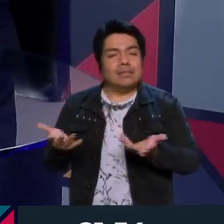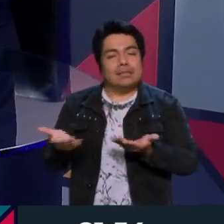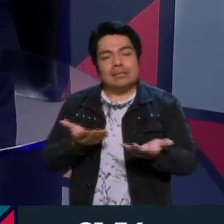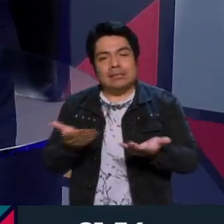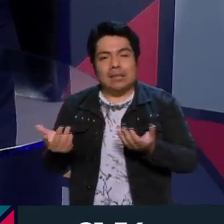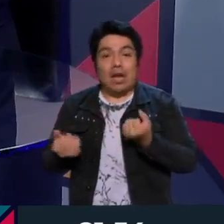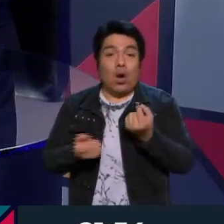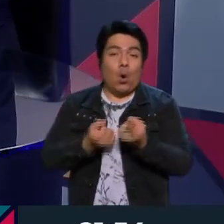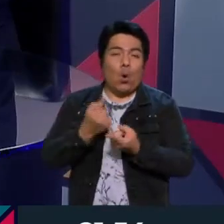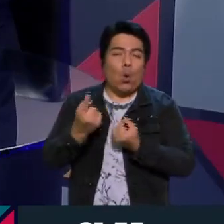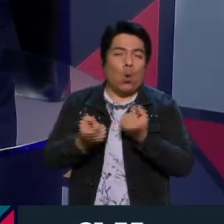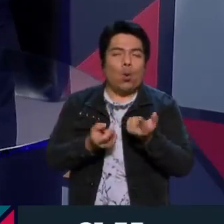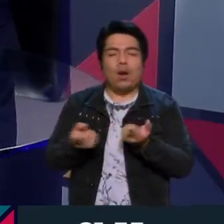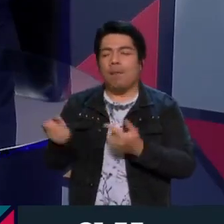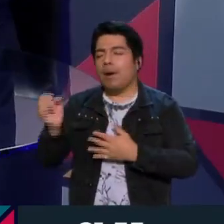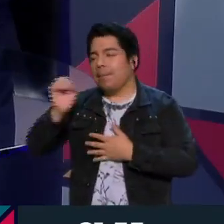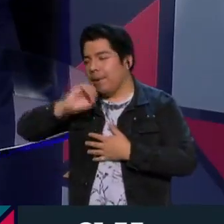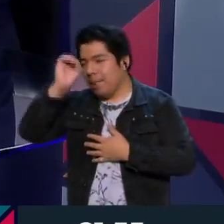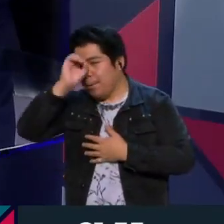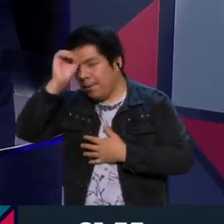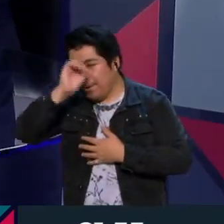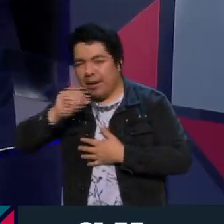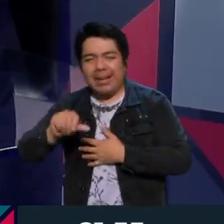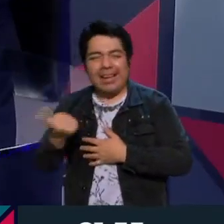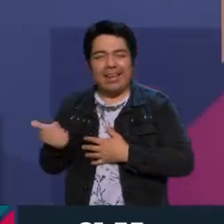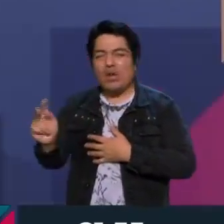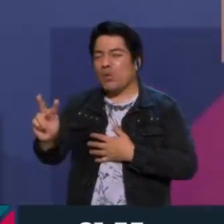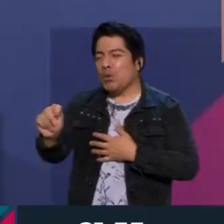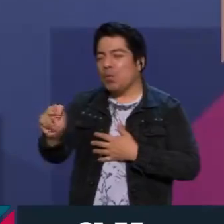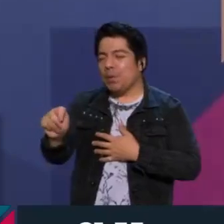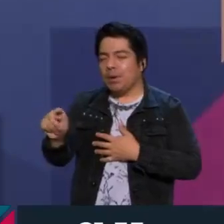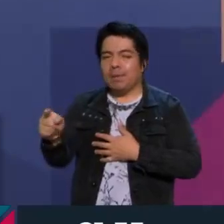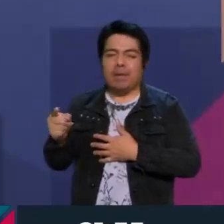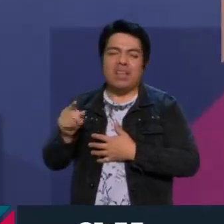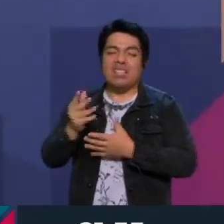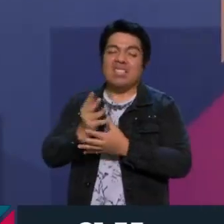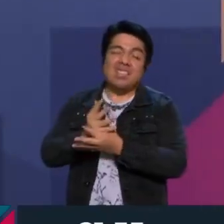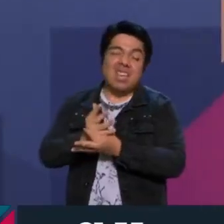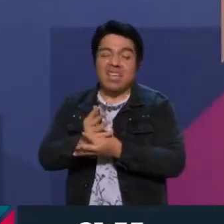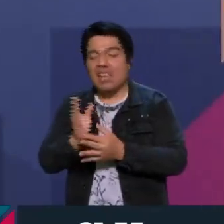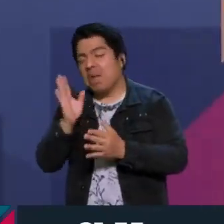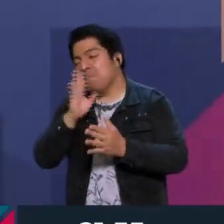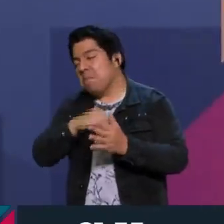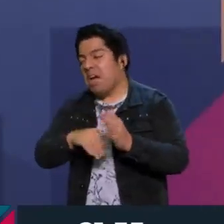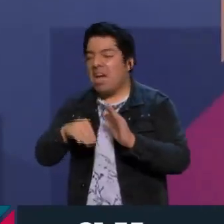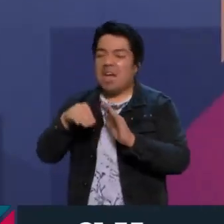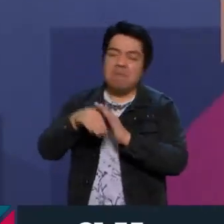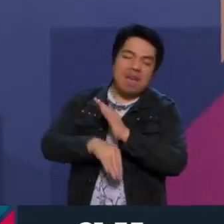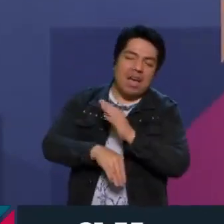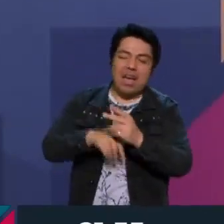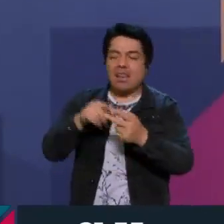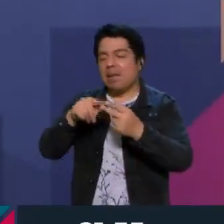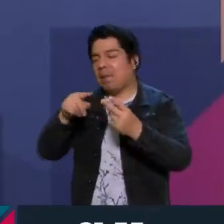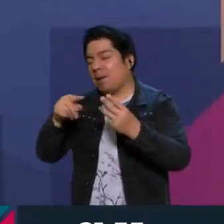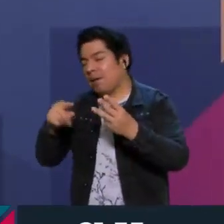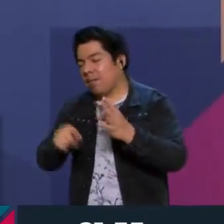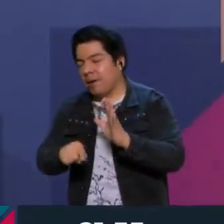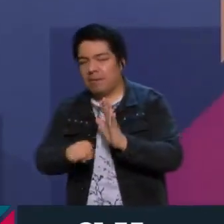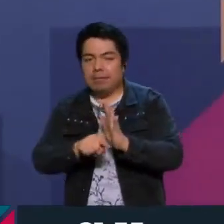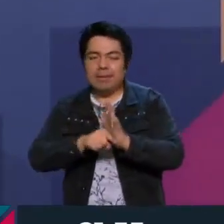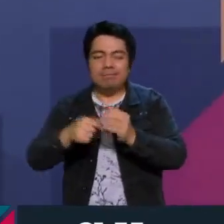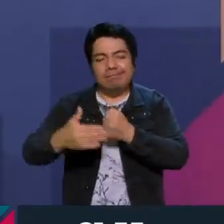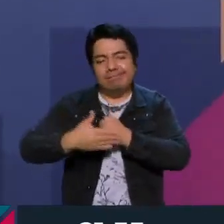otros opinadores dicen en otros medios, de que esto va a afectar y qué va a pasar con el siguiente